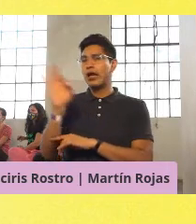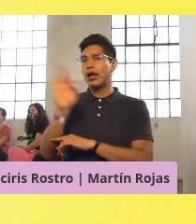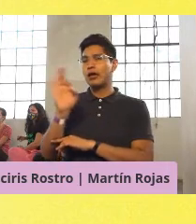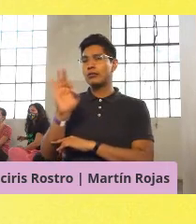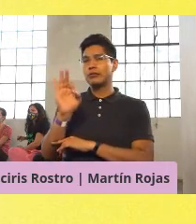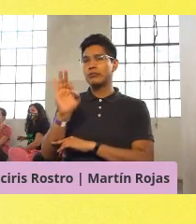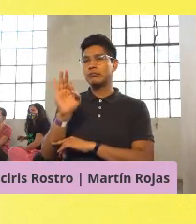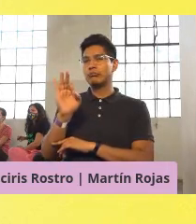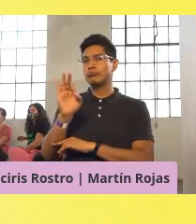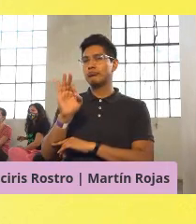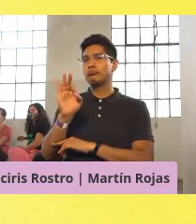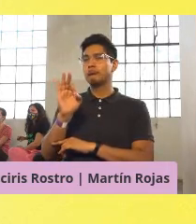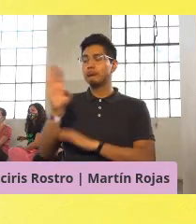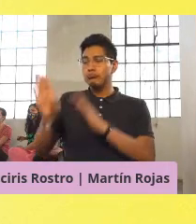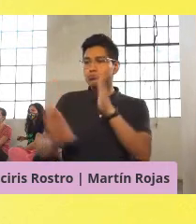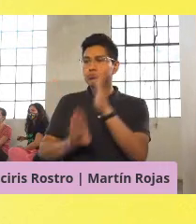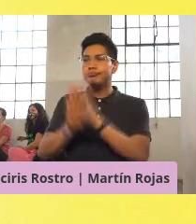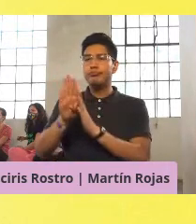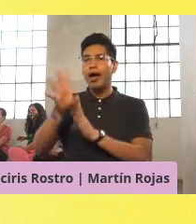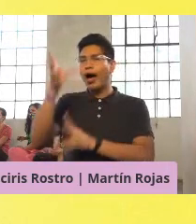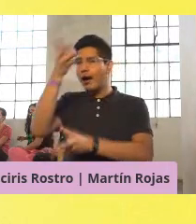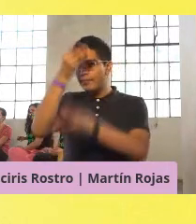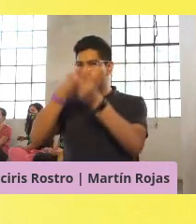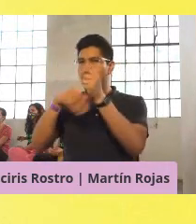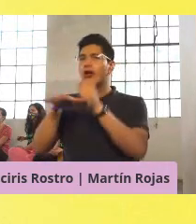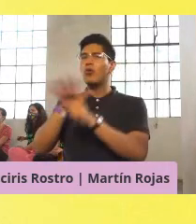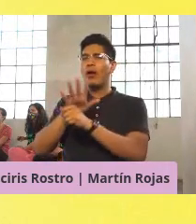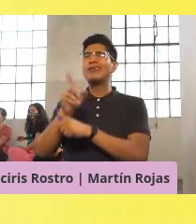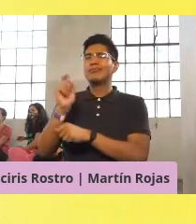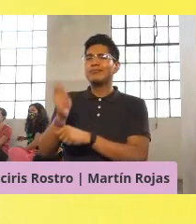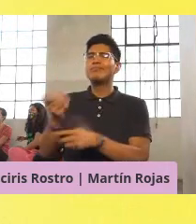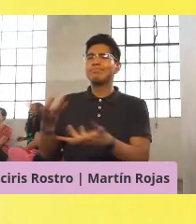haberlos superado o haber aprendido, ¿qué han aprendido de ellos?